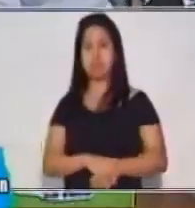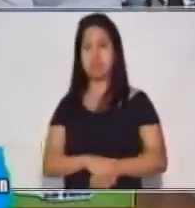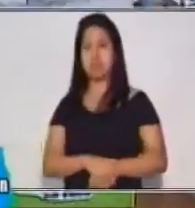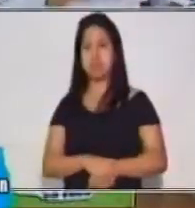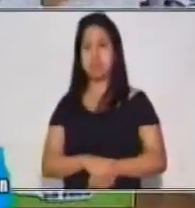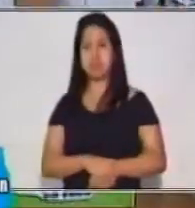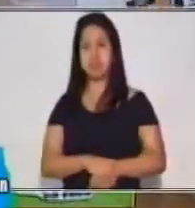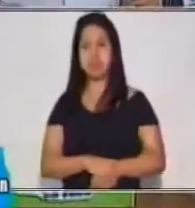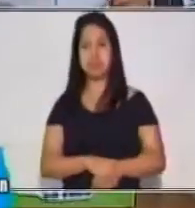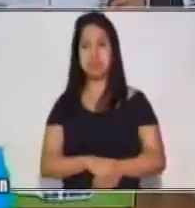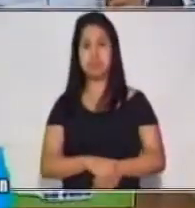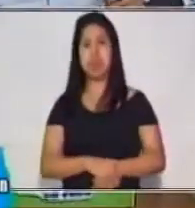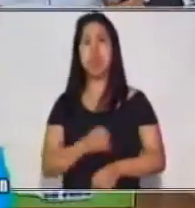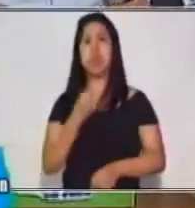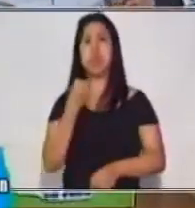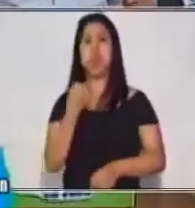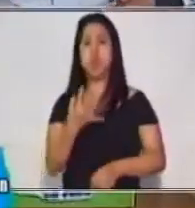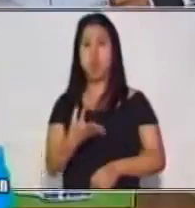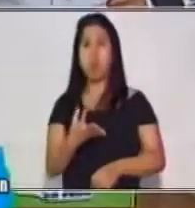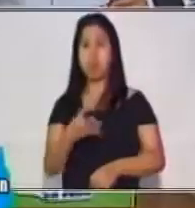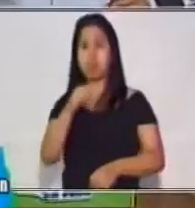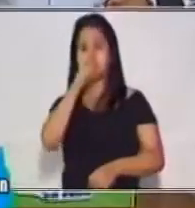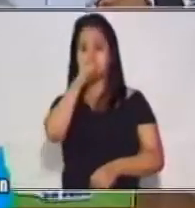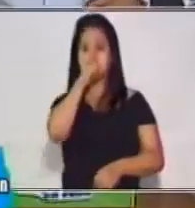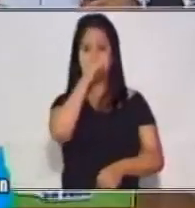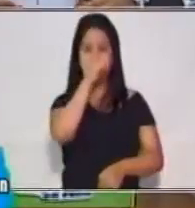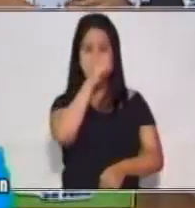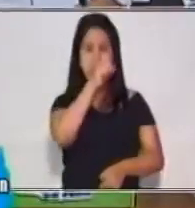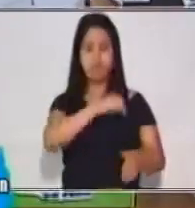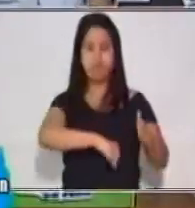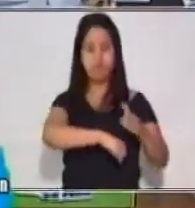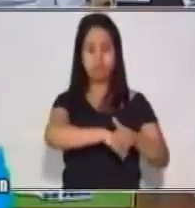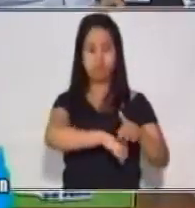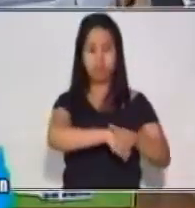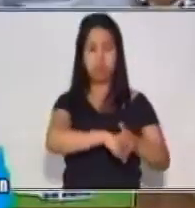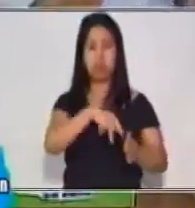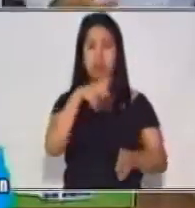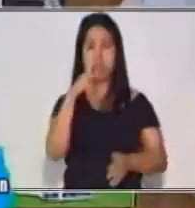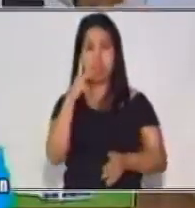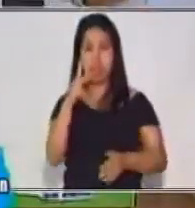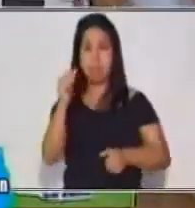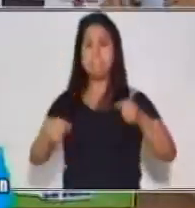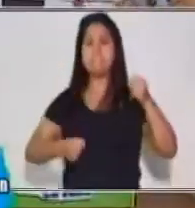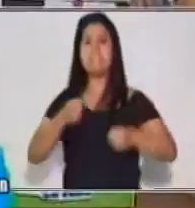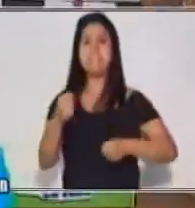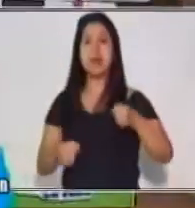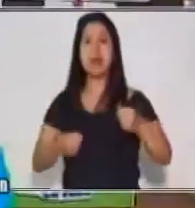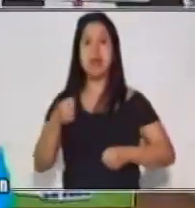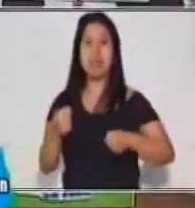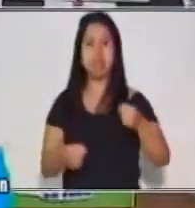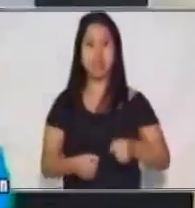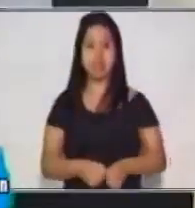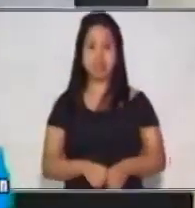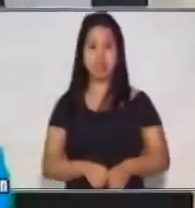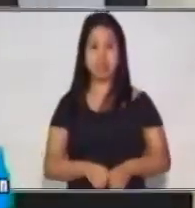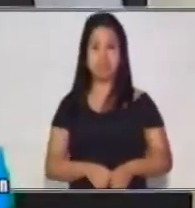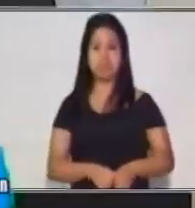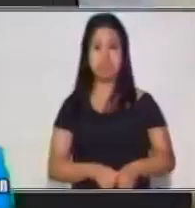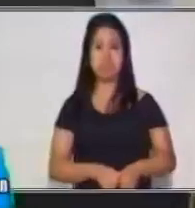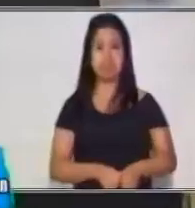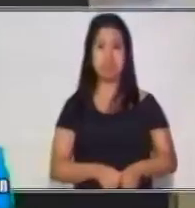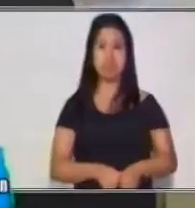fútbol y baloncesto. Fútbol y baloncesto. Nos vamos con la pregunta 5.